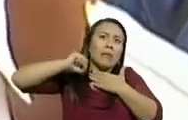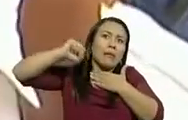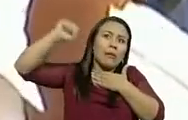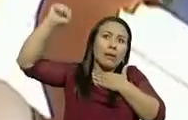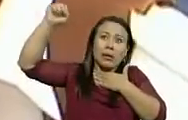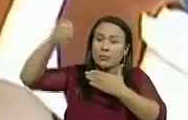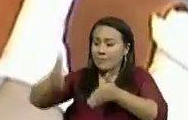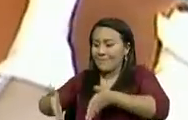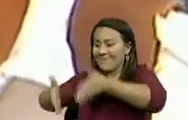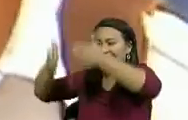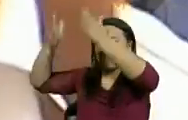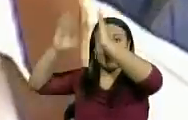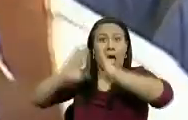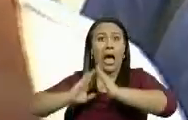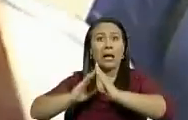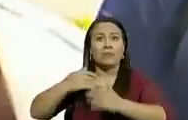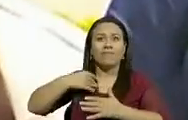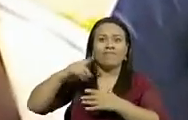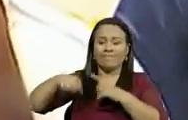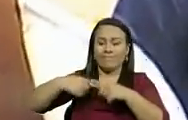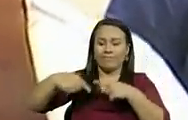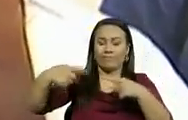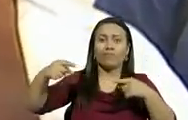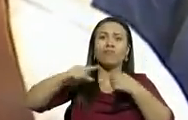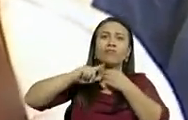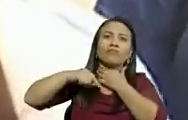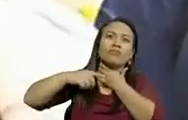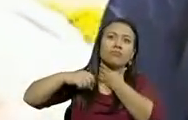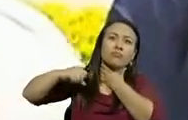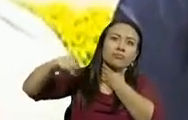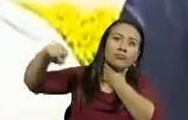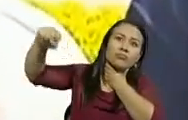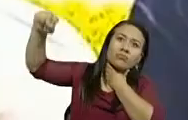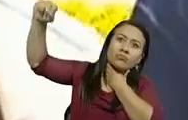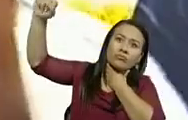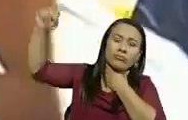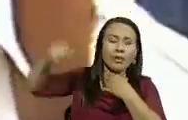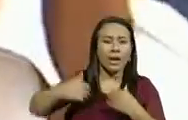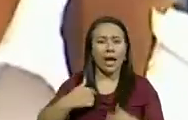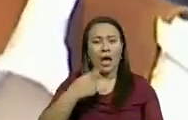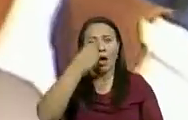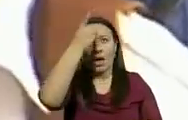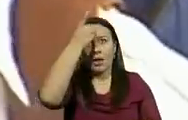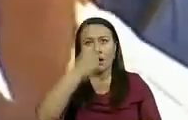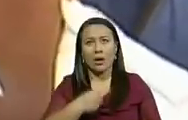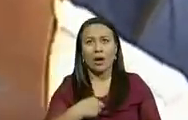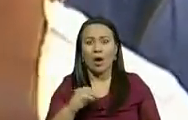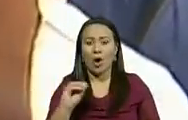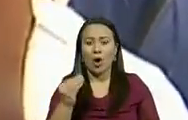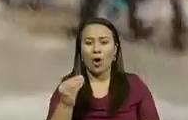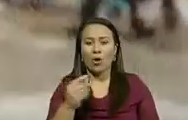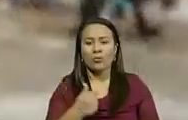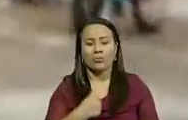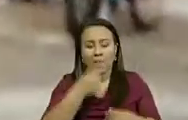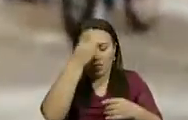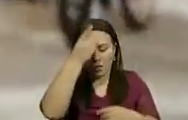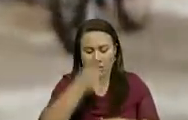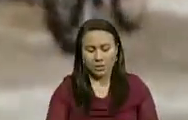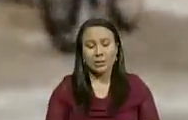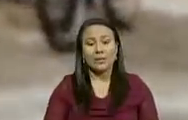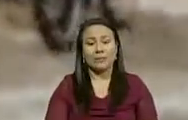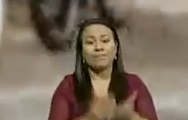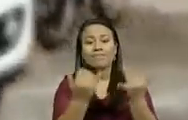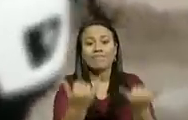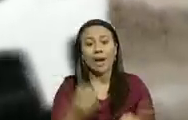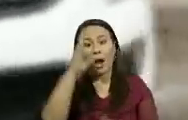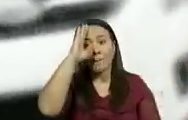vigas de la casa, con un objeto constructor, por lo cual tenía una suspensión completa, pudiendo observar que era un suicidio. La policía